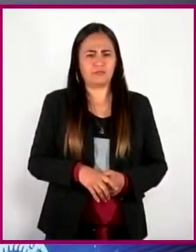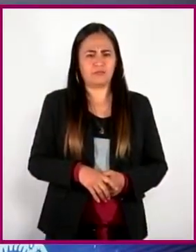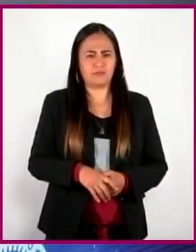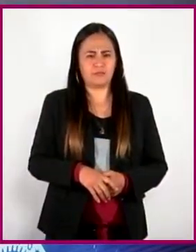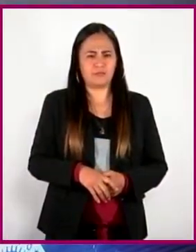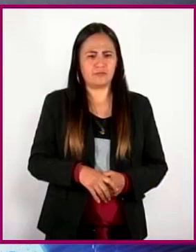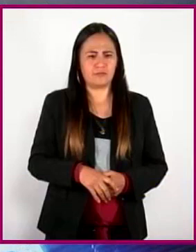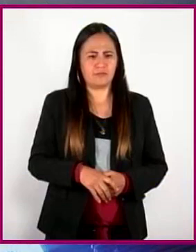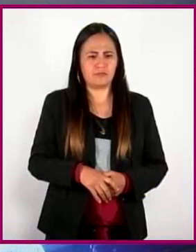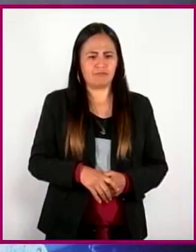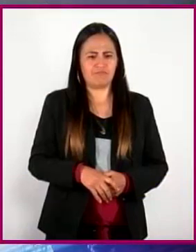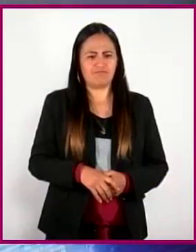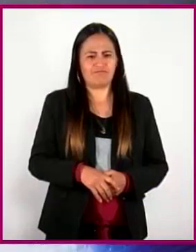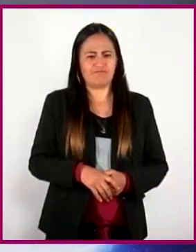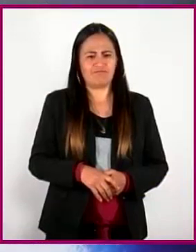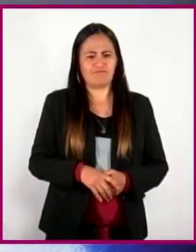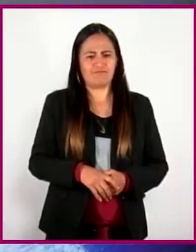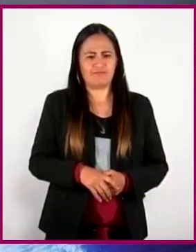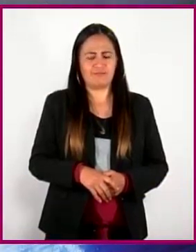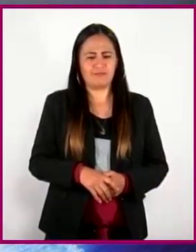Se chorreó la pena.